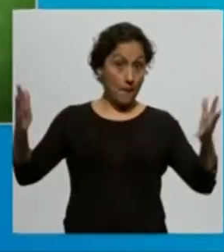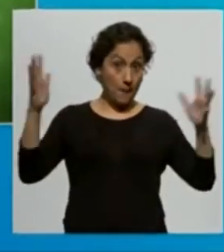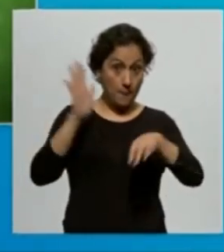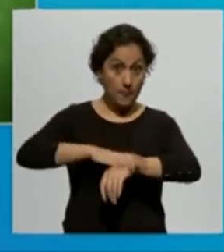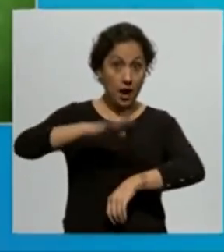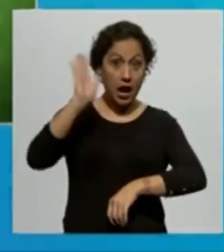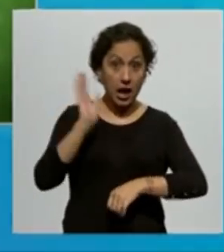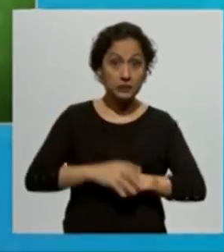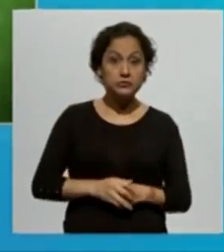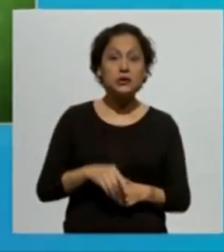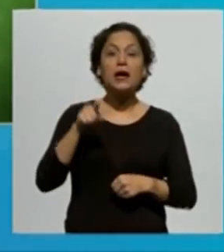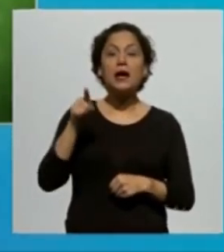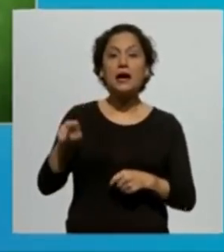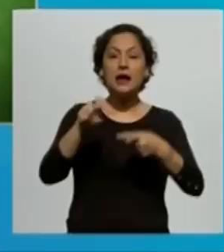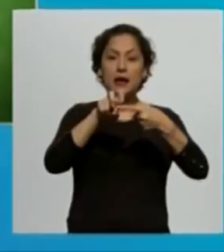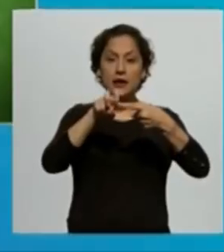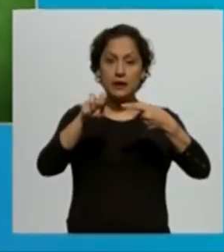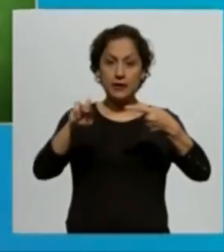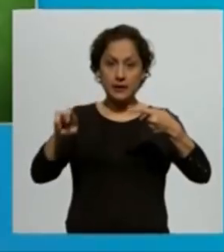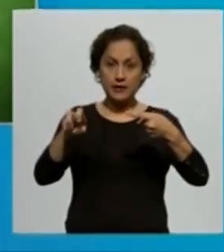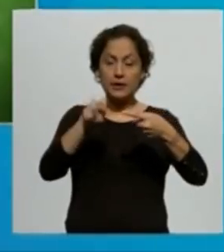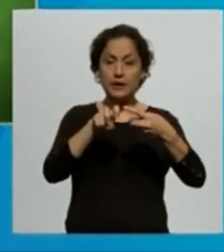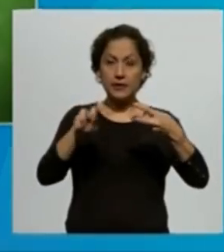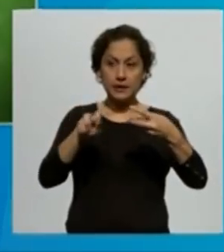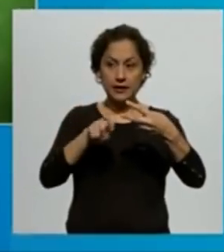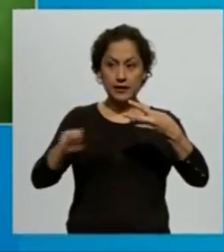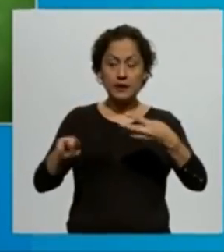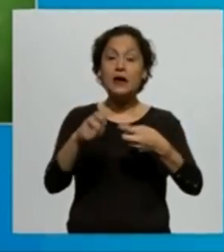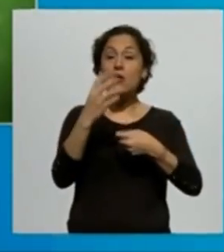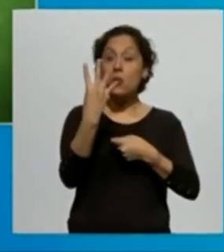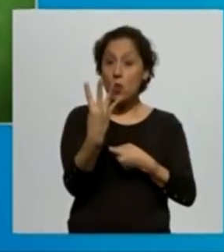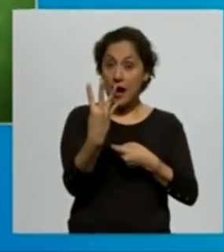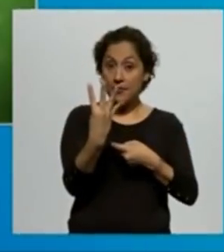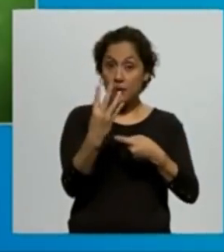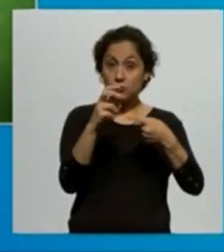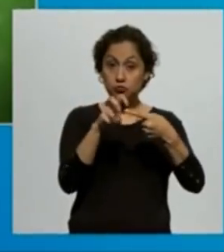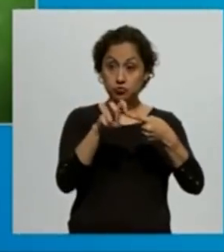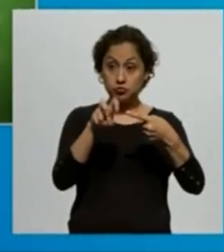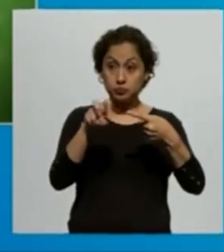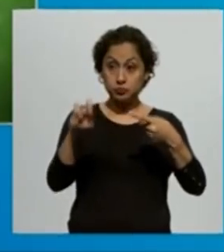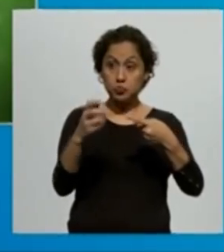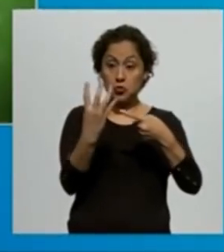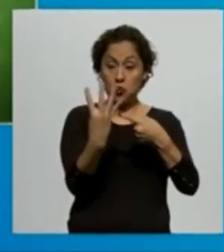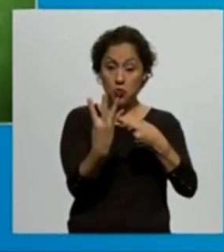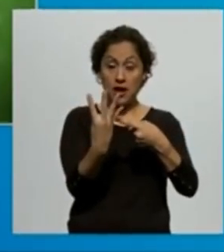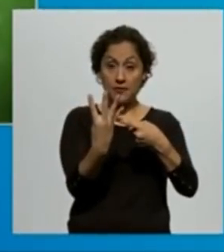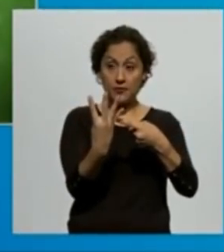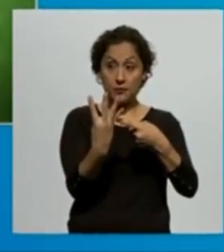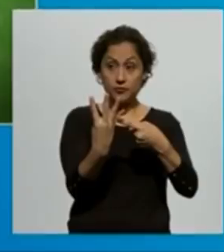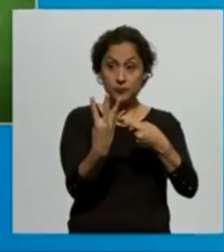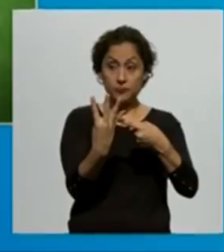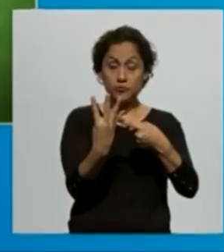Ahí podemos poner 4 sillas de frente y se pueden poner 6 filas